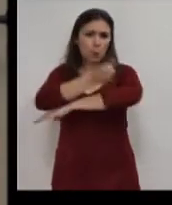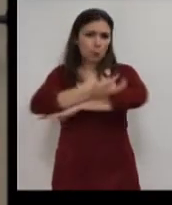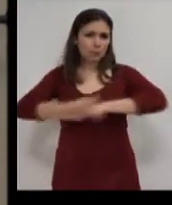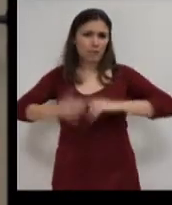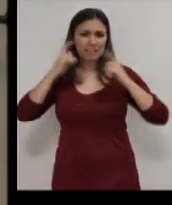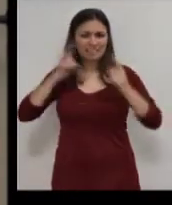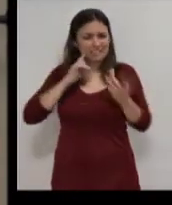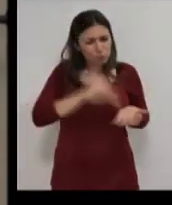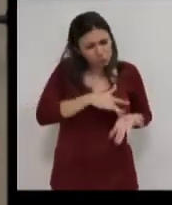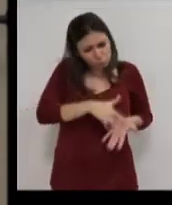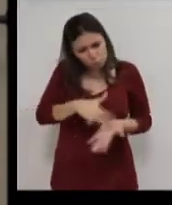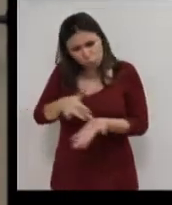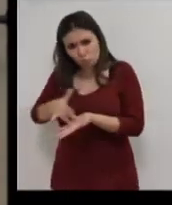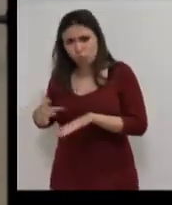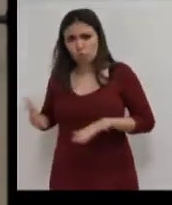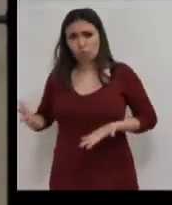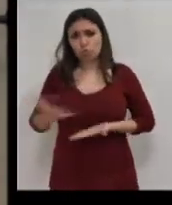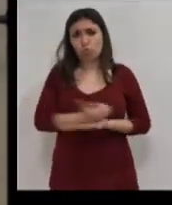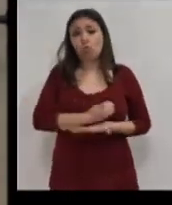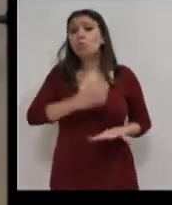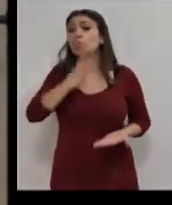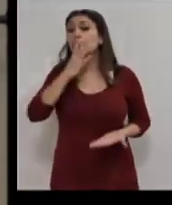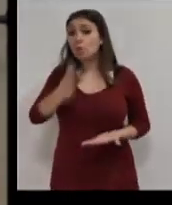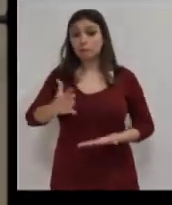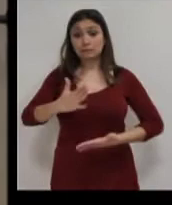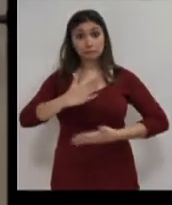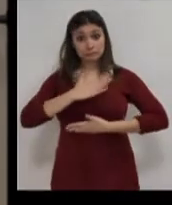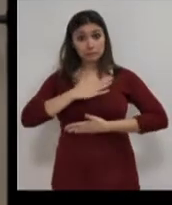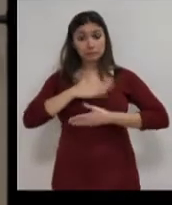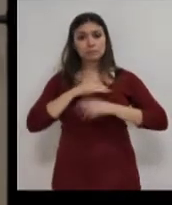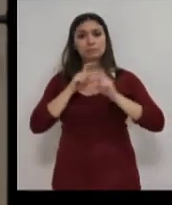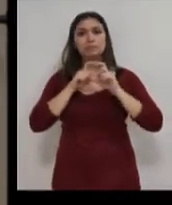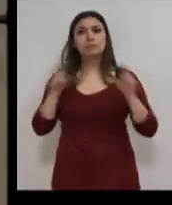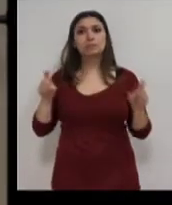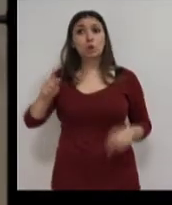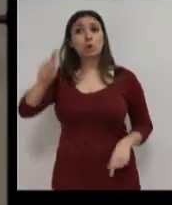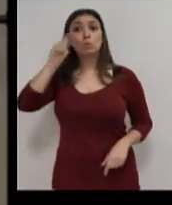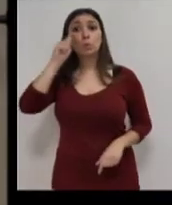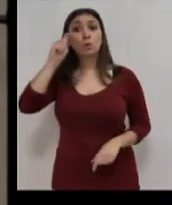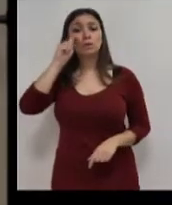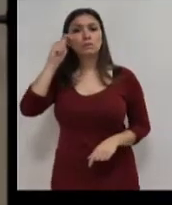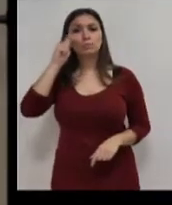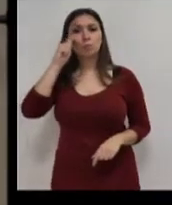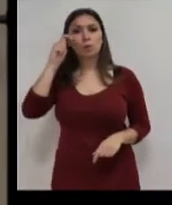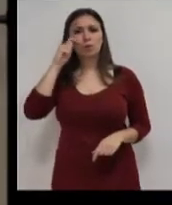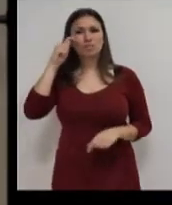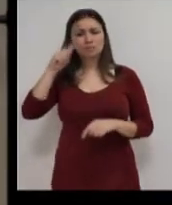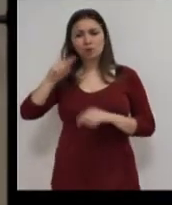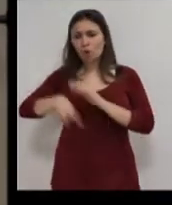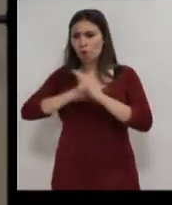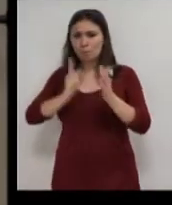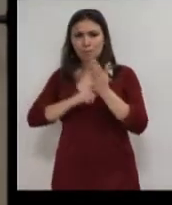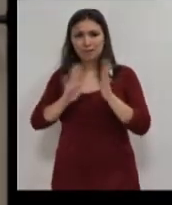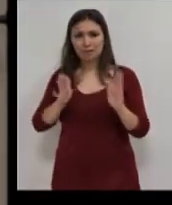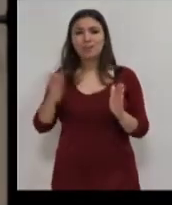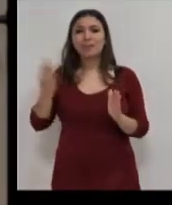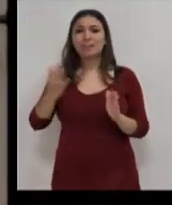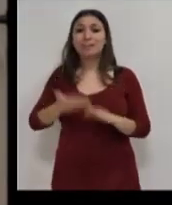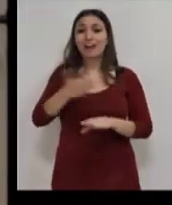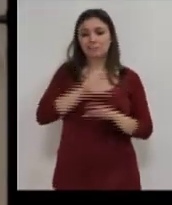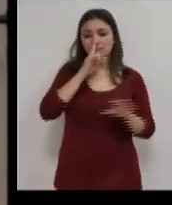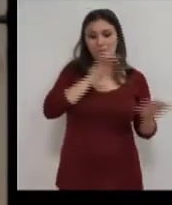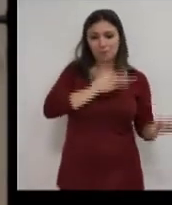somos muy transversales e intentamos abarcar todos los puntos, puesto que para nosotros es el